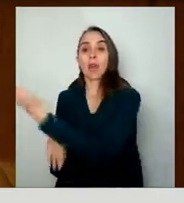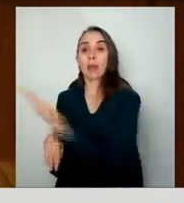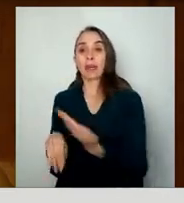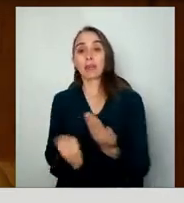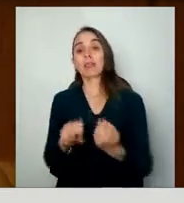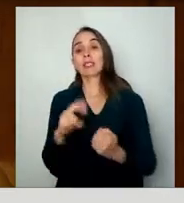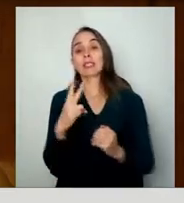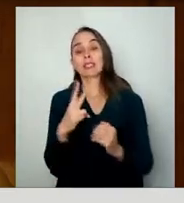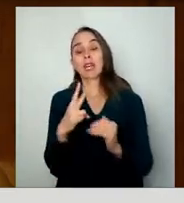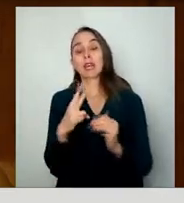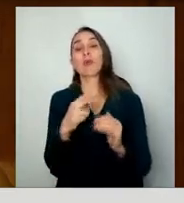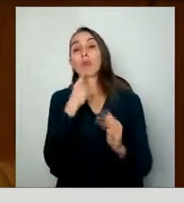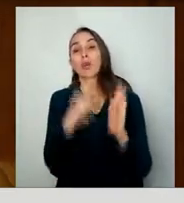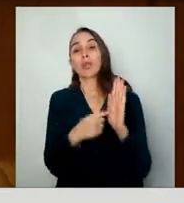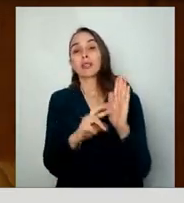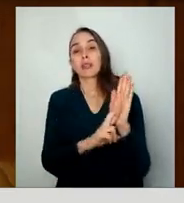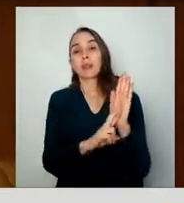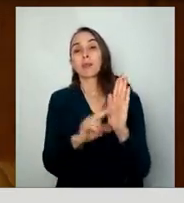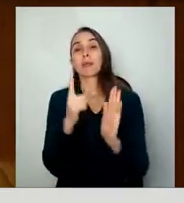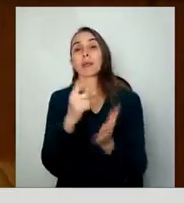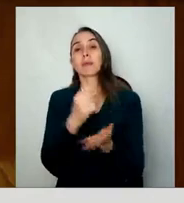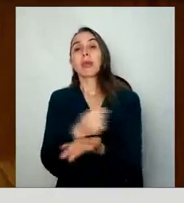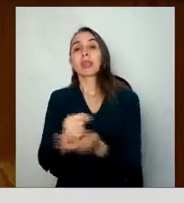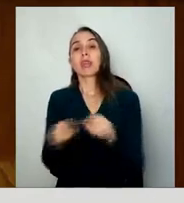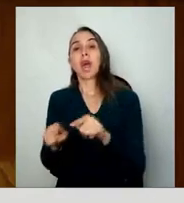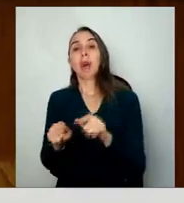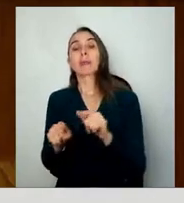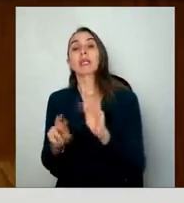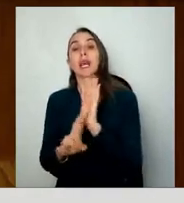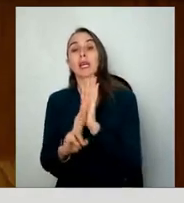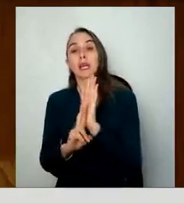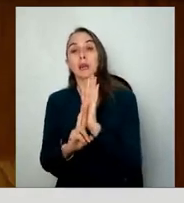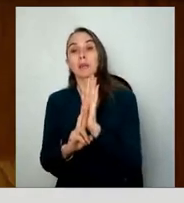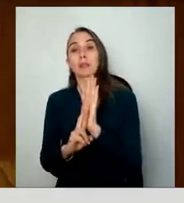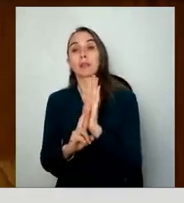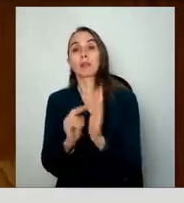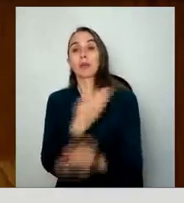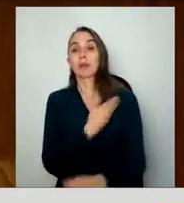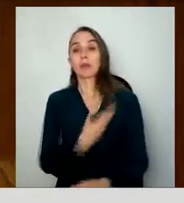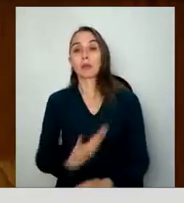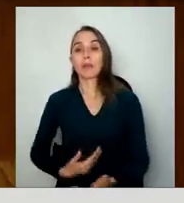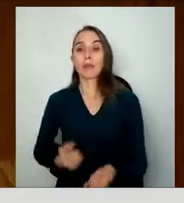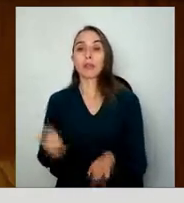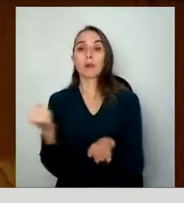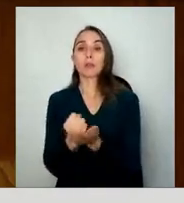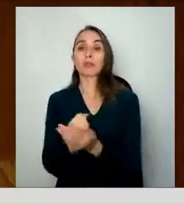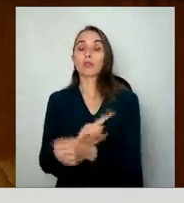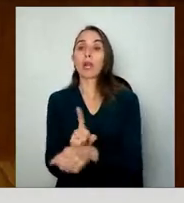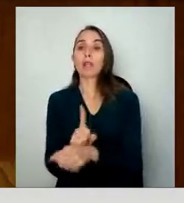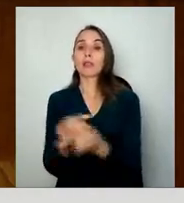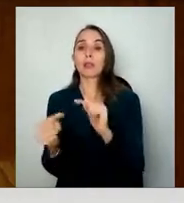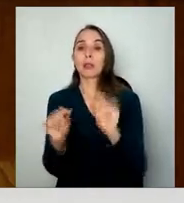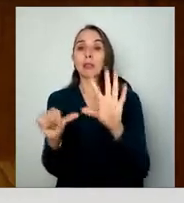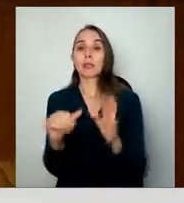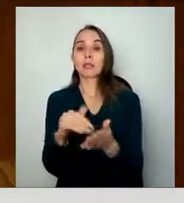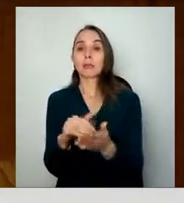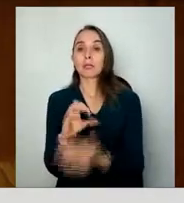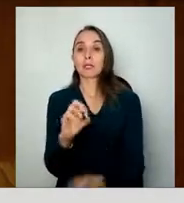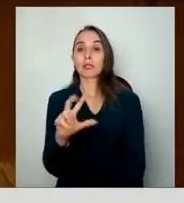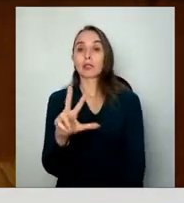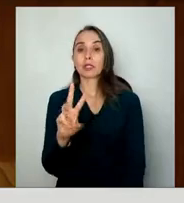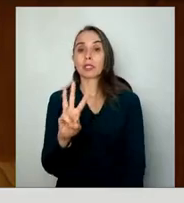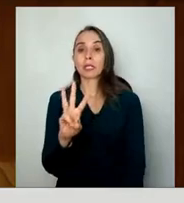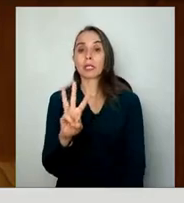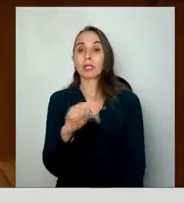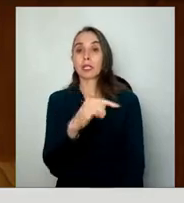reglamentario calificado Con urgencia de discusión inmediata boletín 16.083 raya